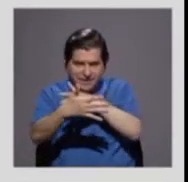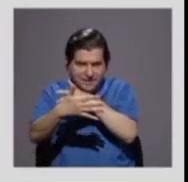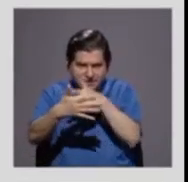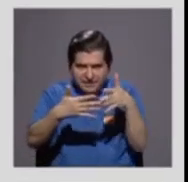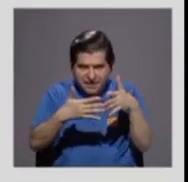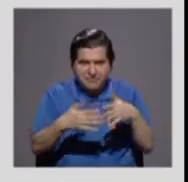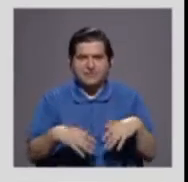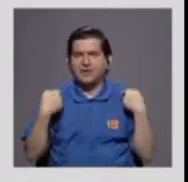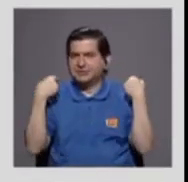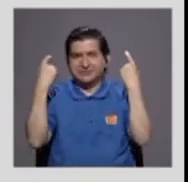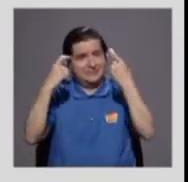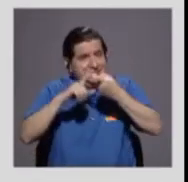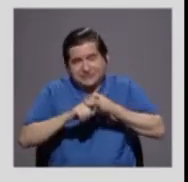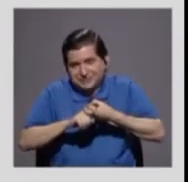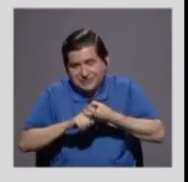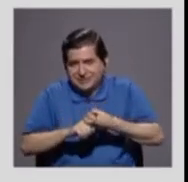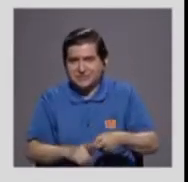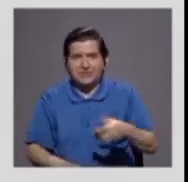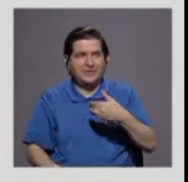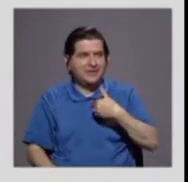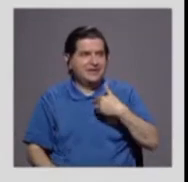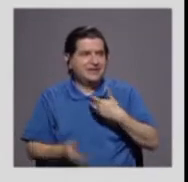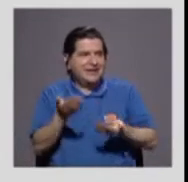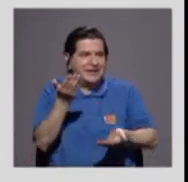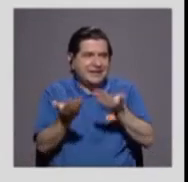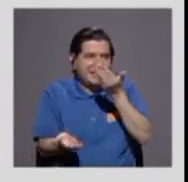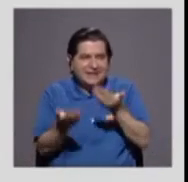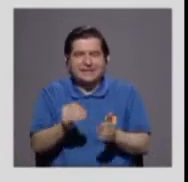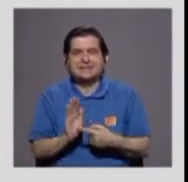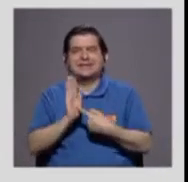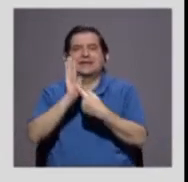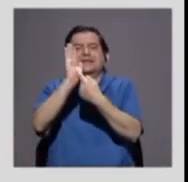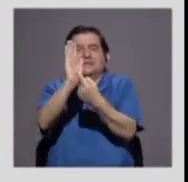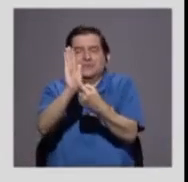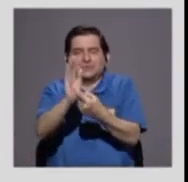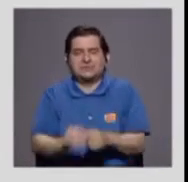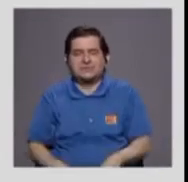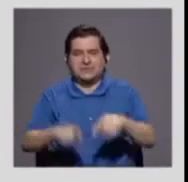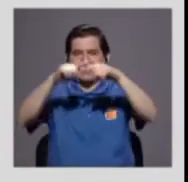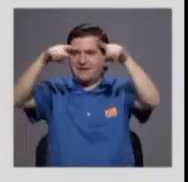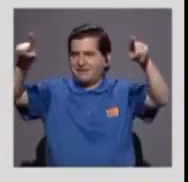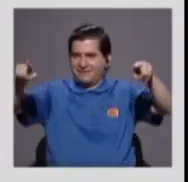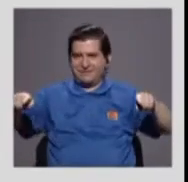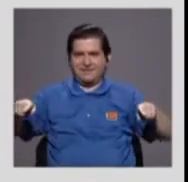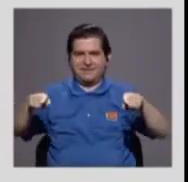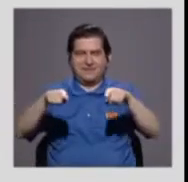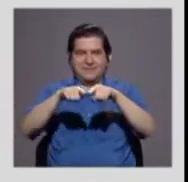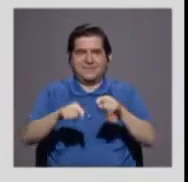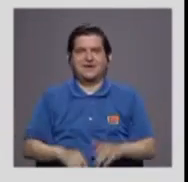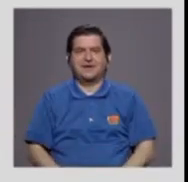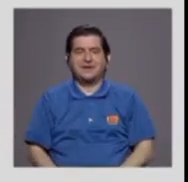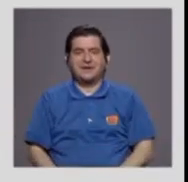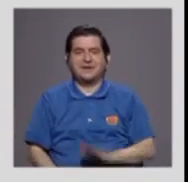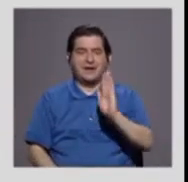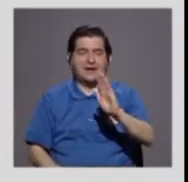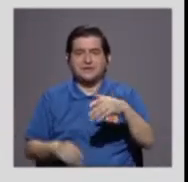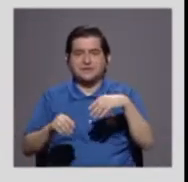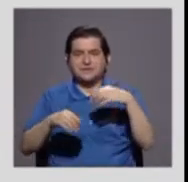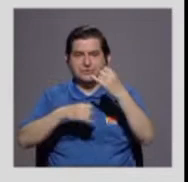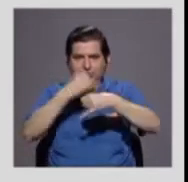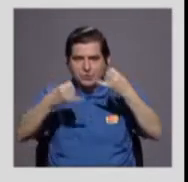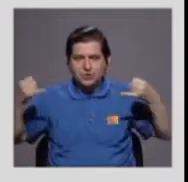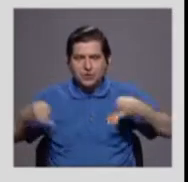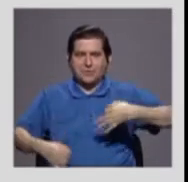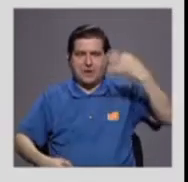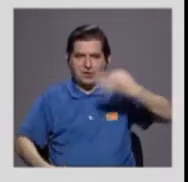en español y tener que mostrarles la imagen en su lenguaje original.